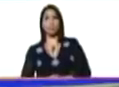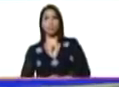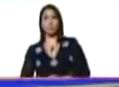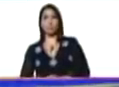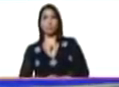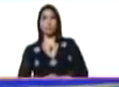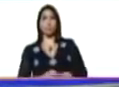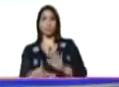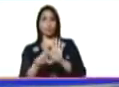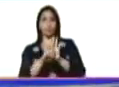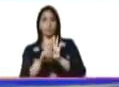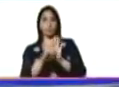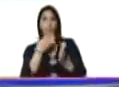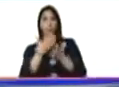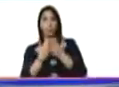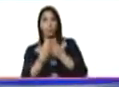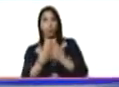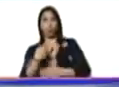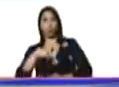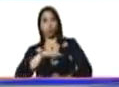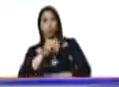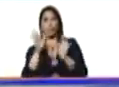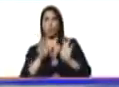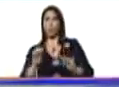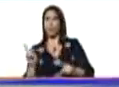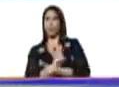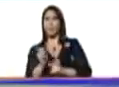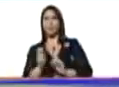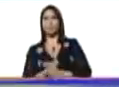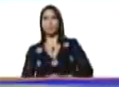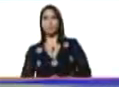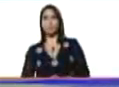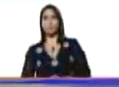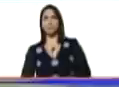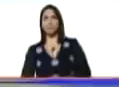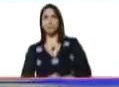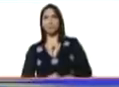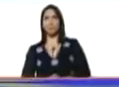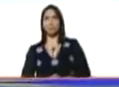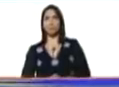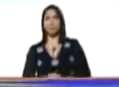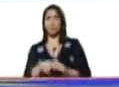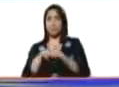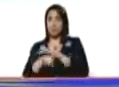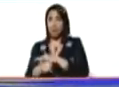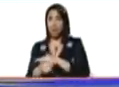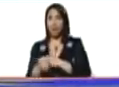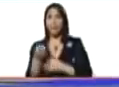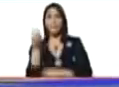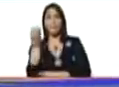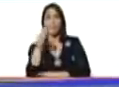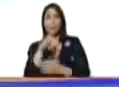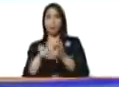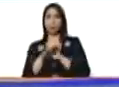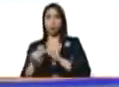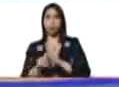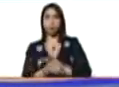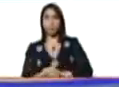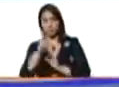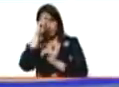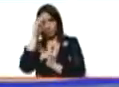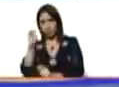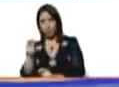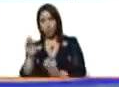de ley, y nosotros de manera inmediata, dentro de la Asamblea Nacional Constituyente, designamos una comisión